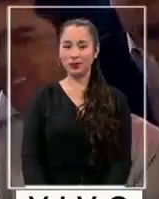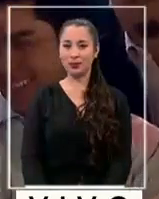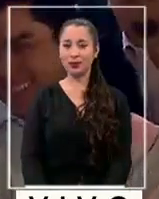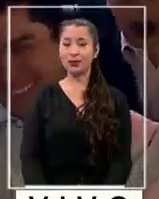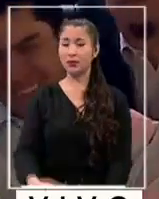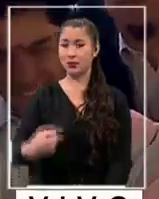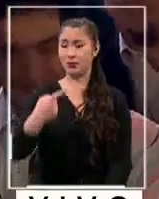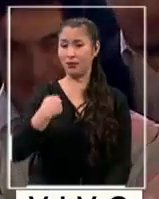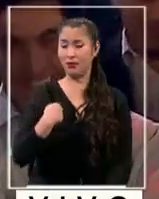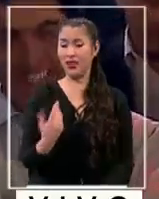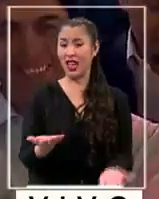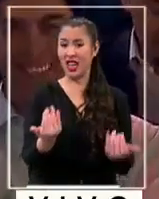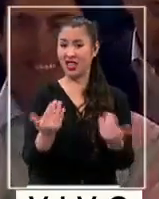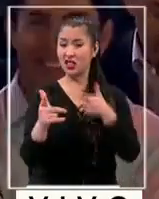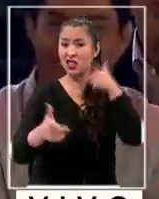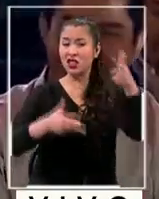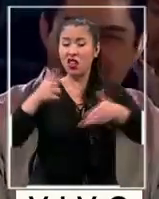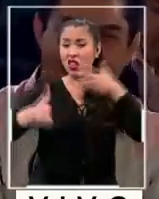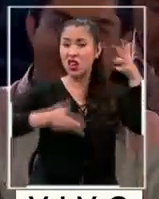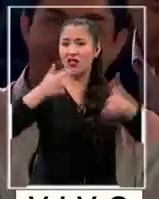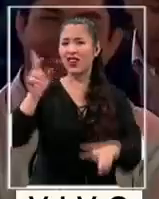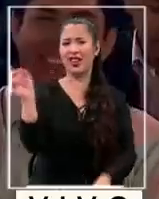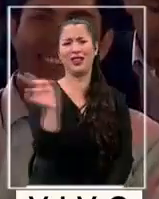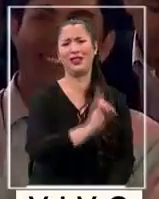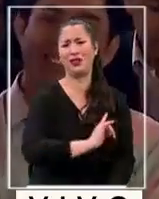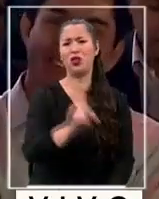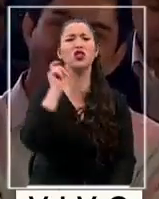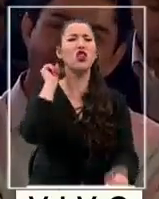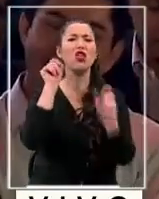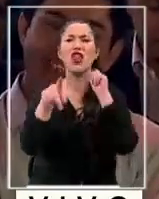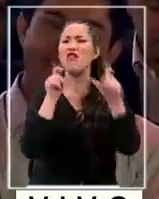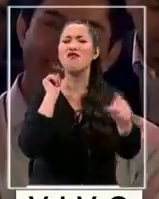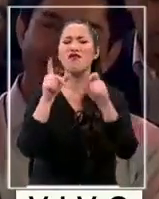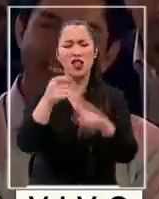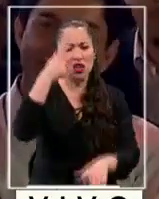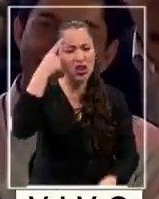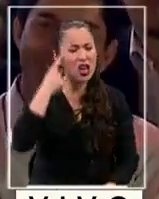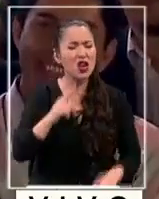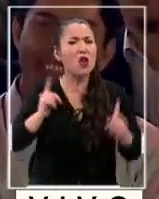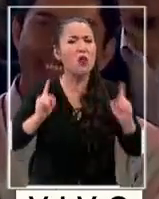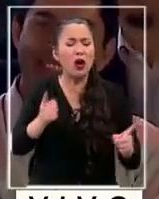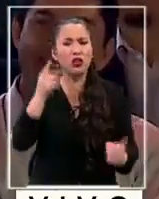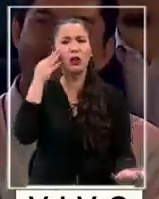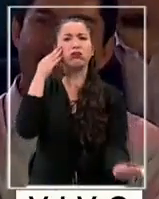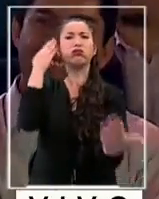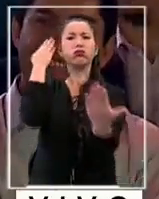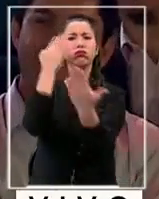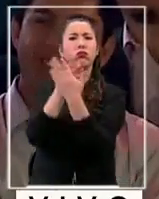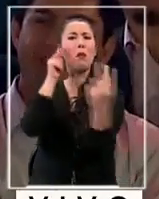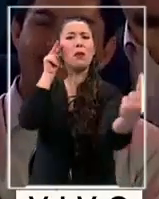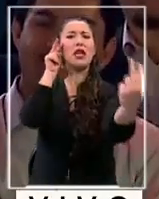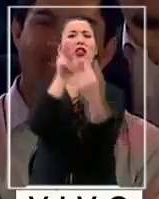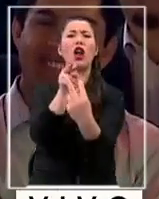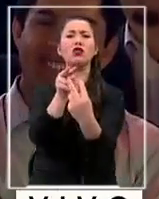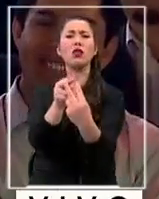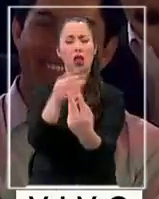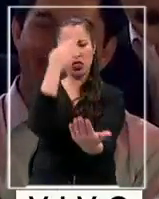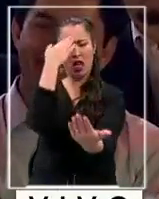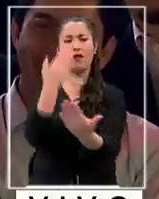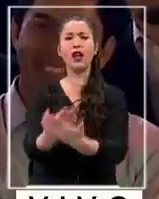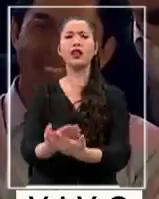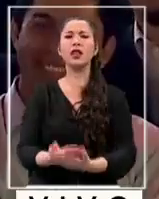No necesito disfrazarme para defender lo que creo. Lo hago con la cara y mirando a los ojos.